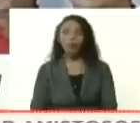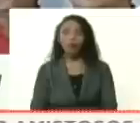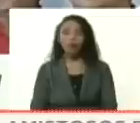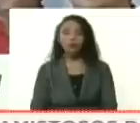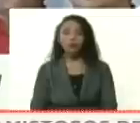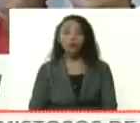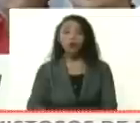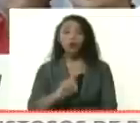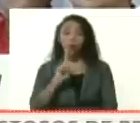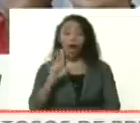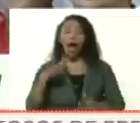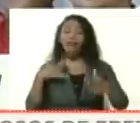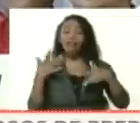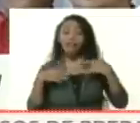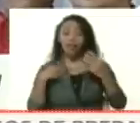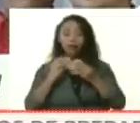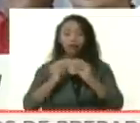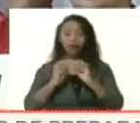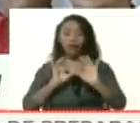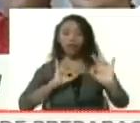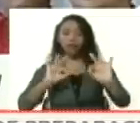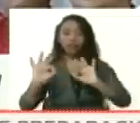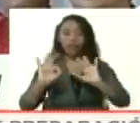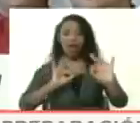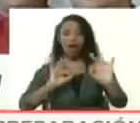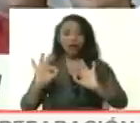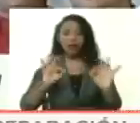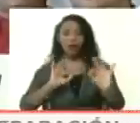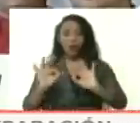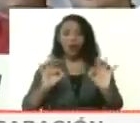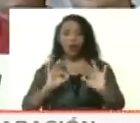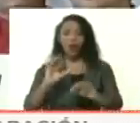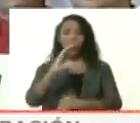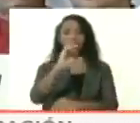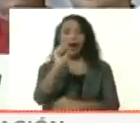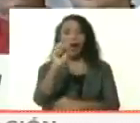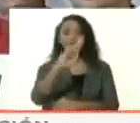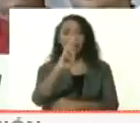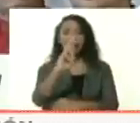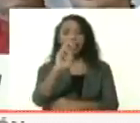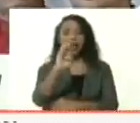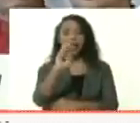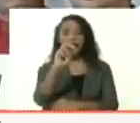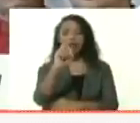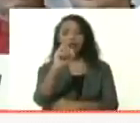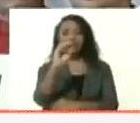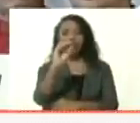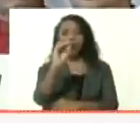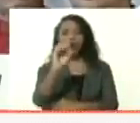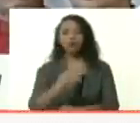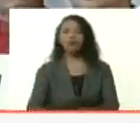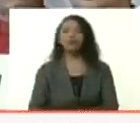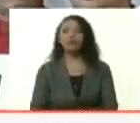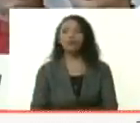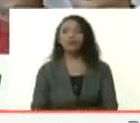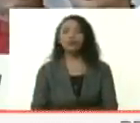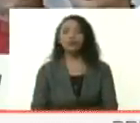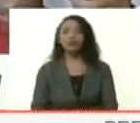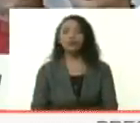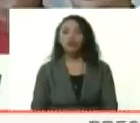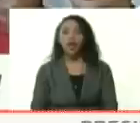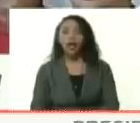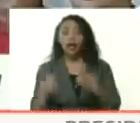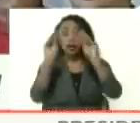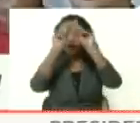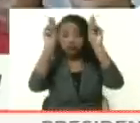Un acto que hicimos en el Teatro Teresa Carreño. Entonces, en el marco de este Congreso de los